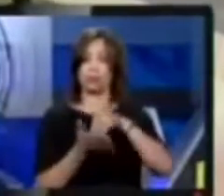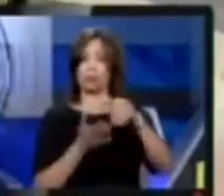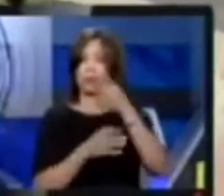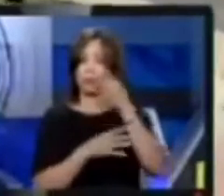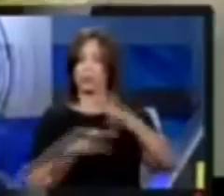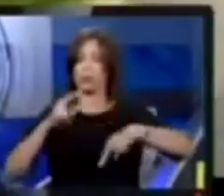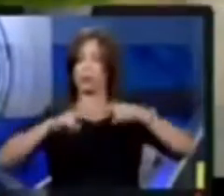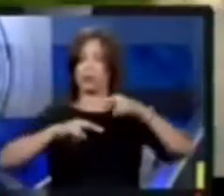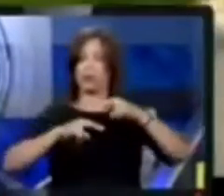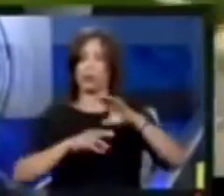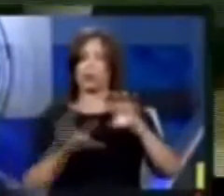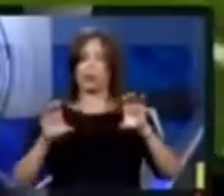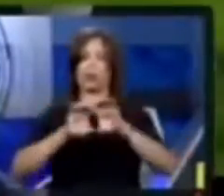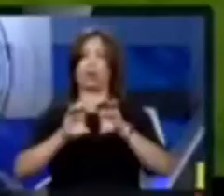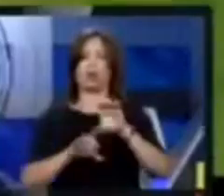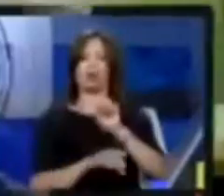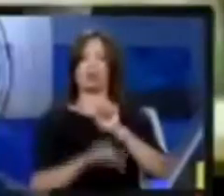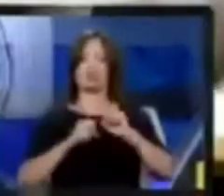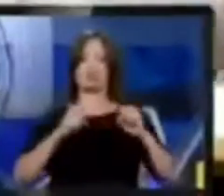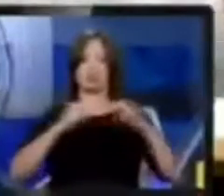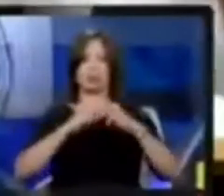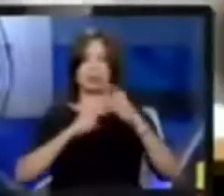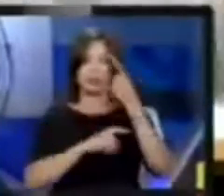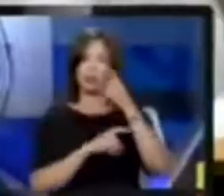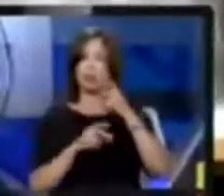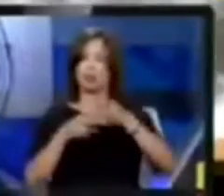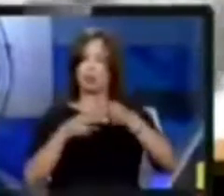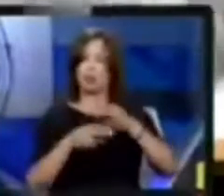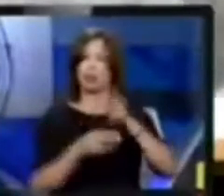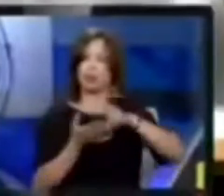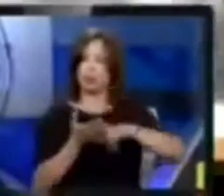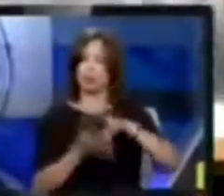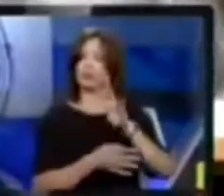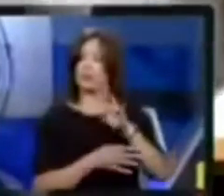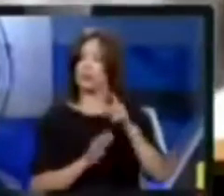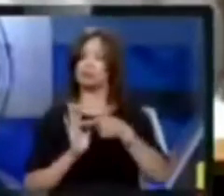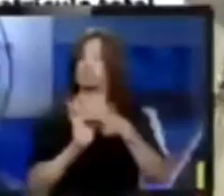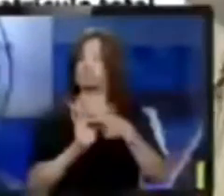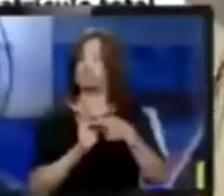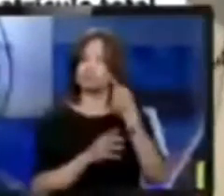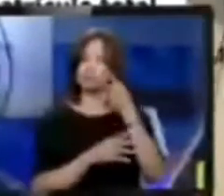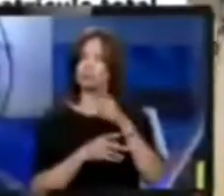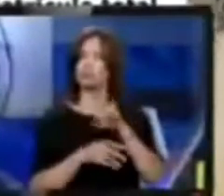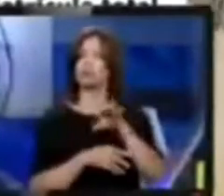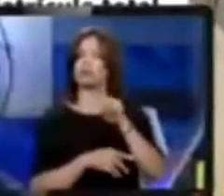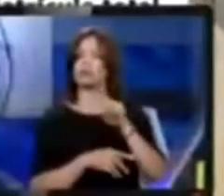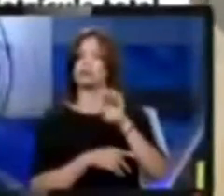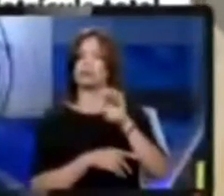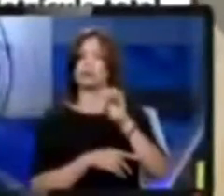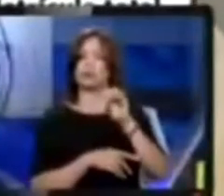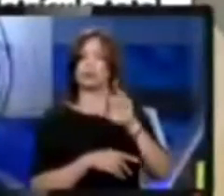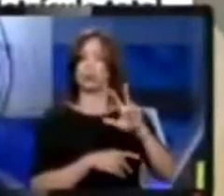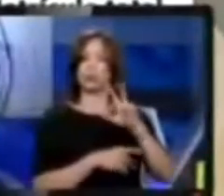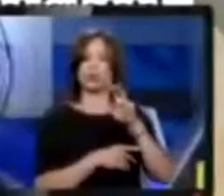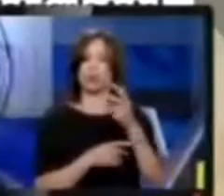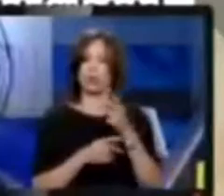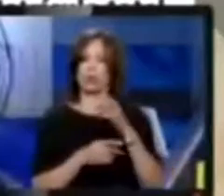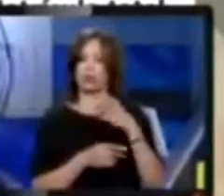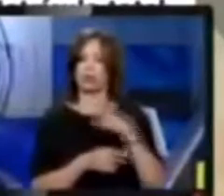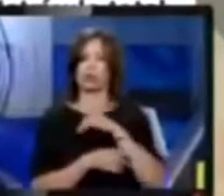para la construcción del acueducto de Samaná, también conocido en el 2007, de 113 diputados, como